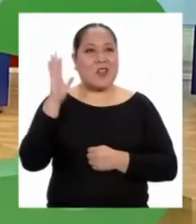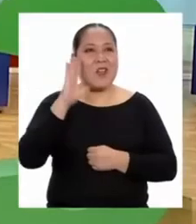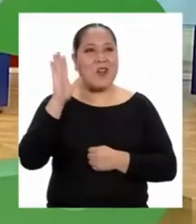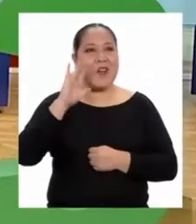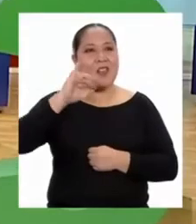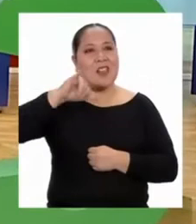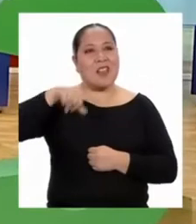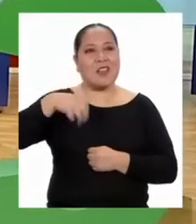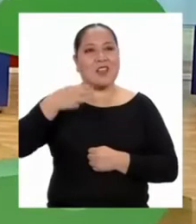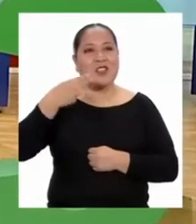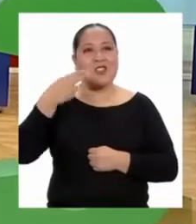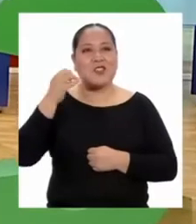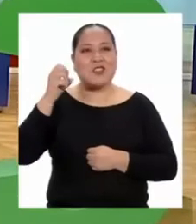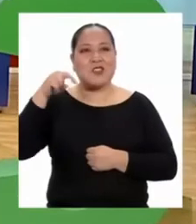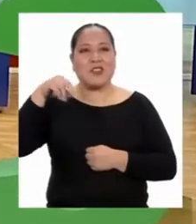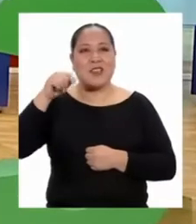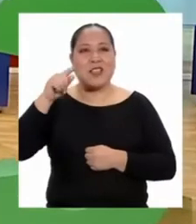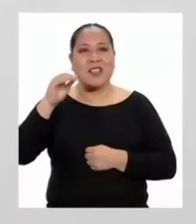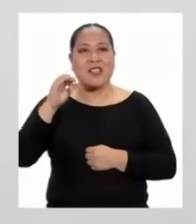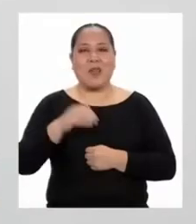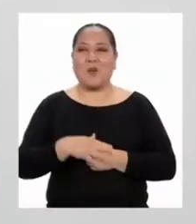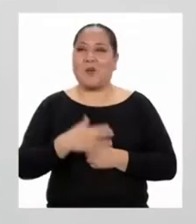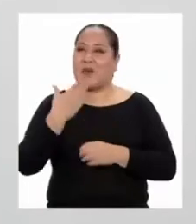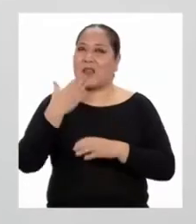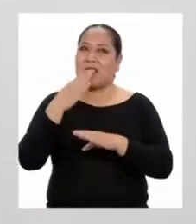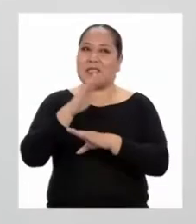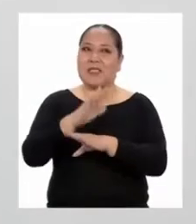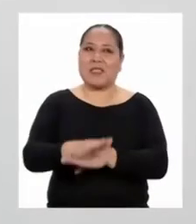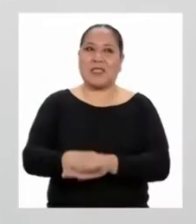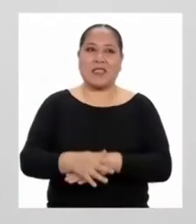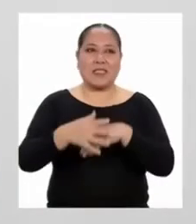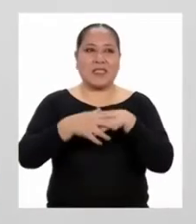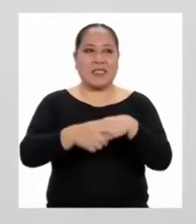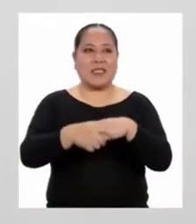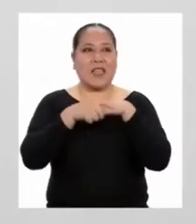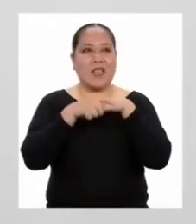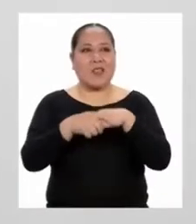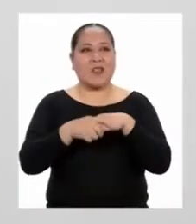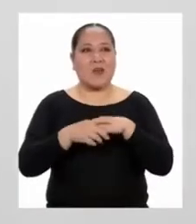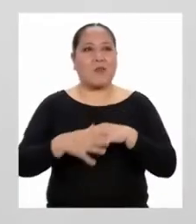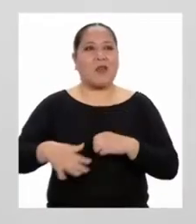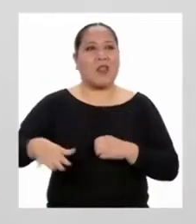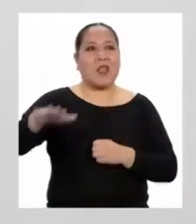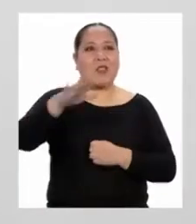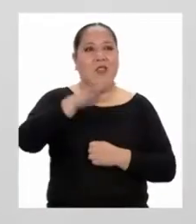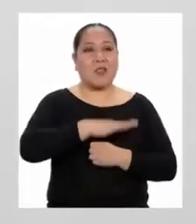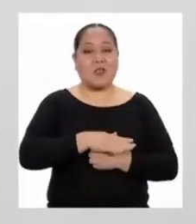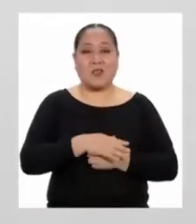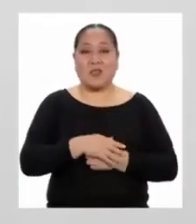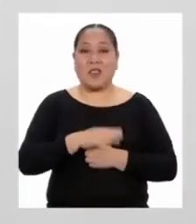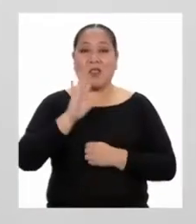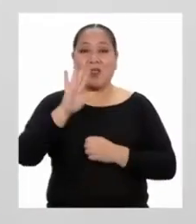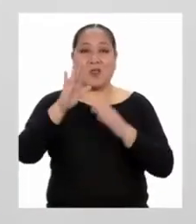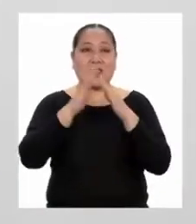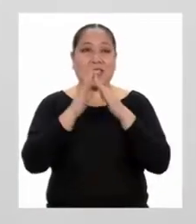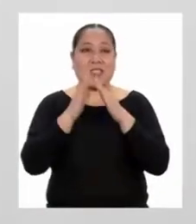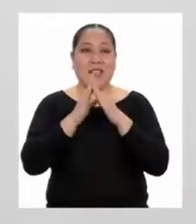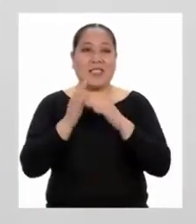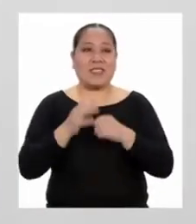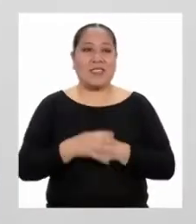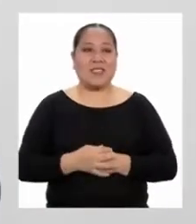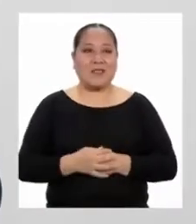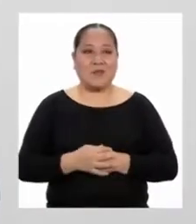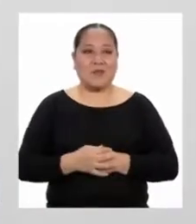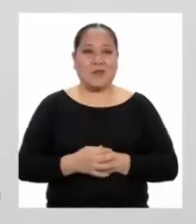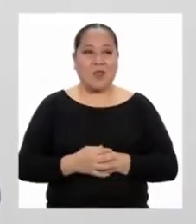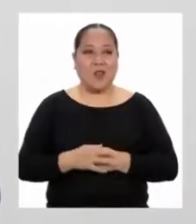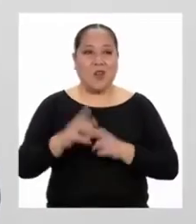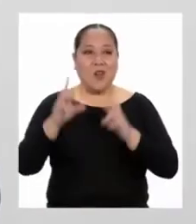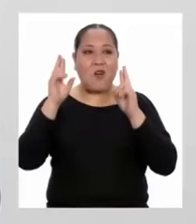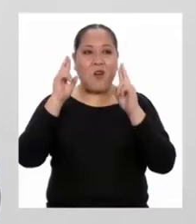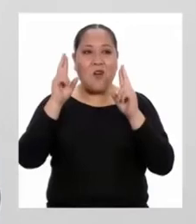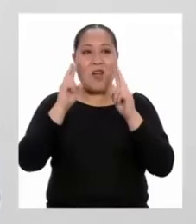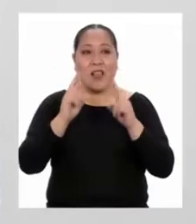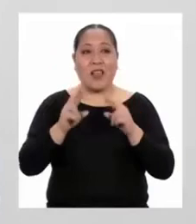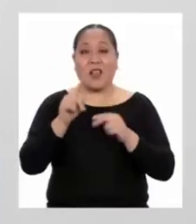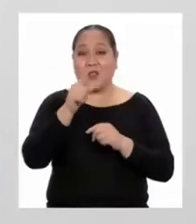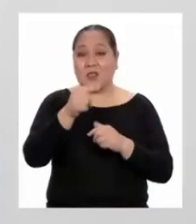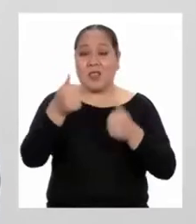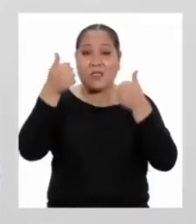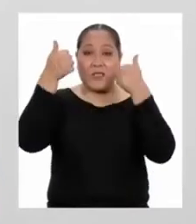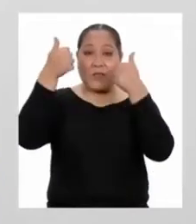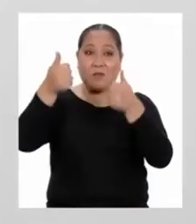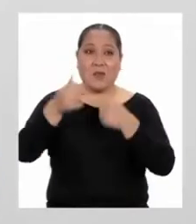Jonathan. Muy buenas tardes, profesora. Un saludo para ti y para todas y todos en sus casas. Espero que se encuentren